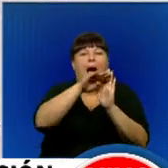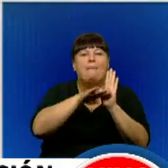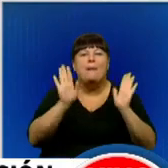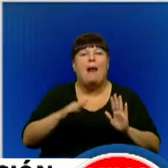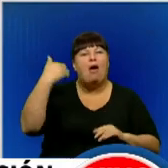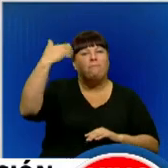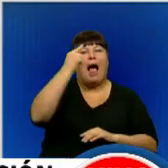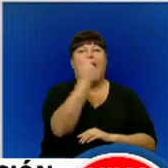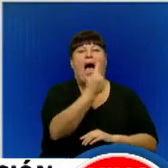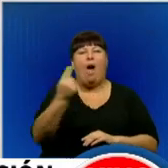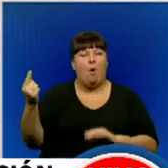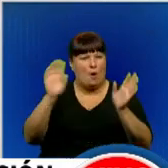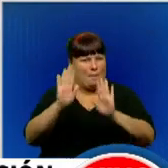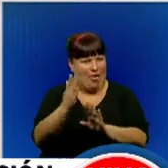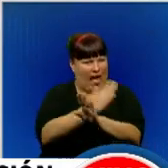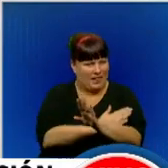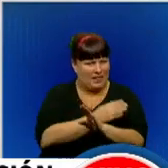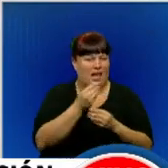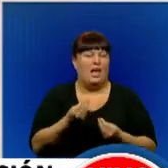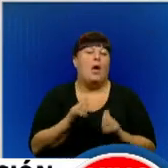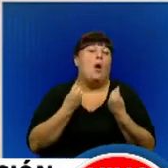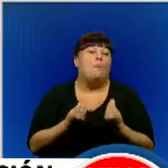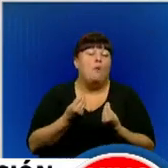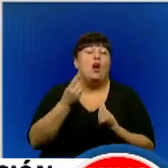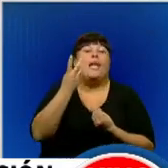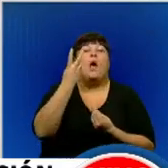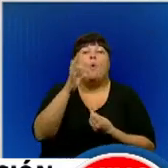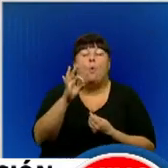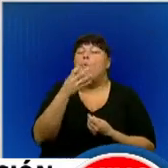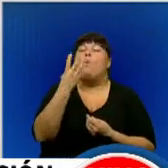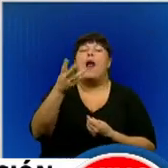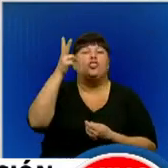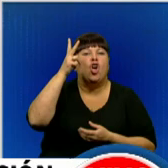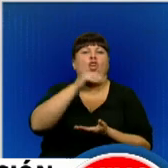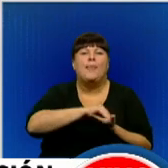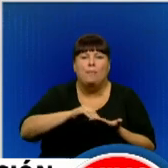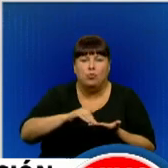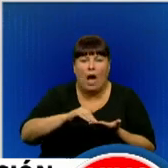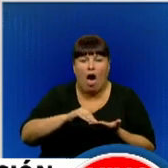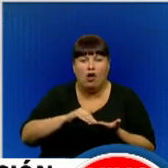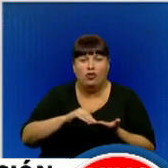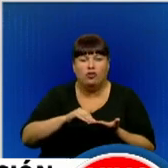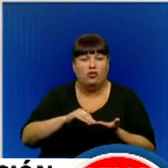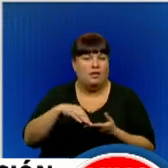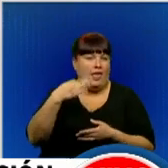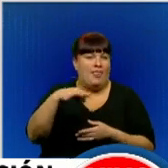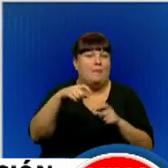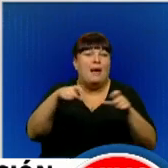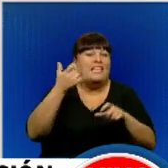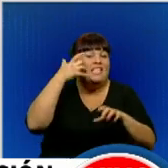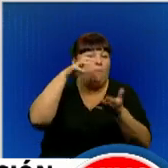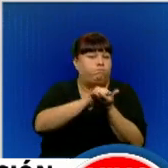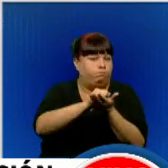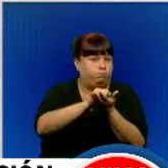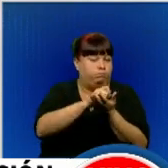individuales sobre todo en función de que hay 48 diputados que tienen pasajes